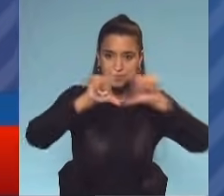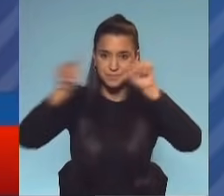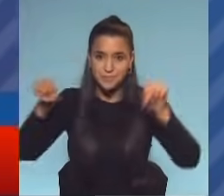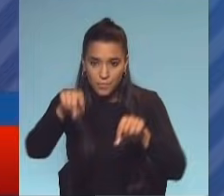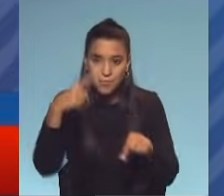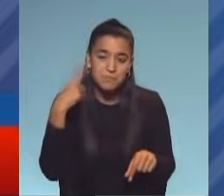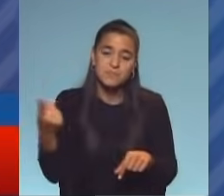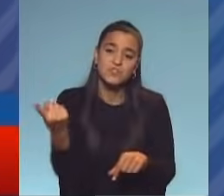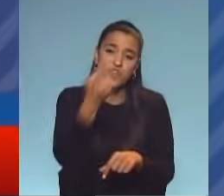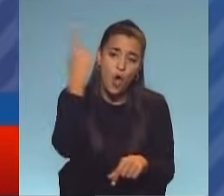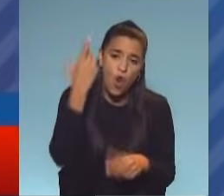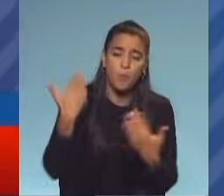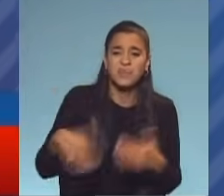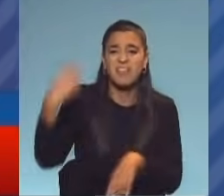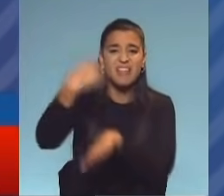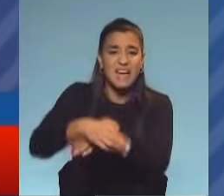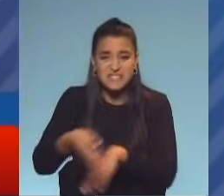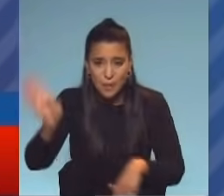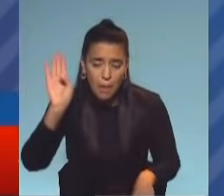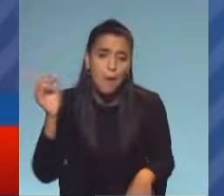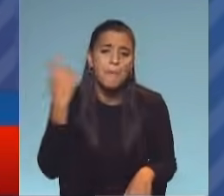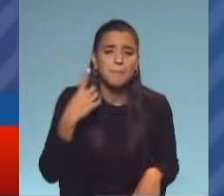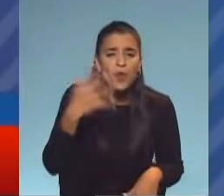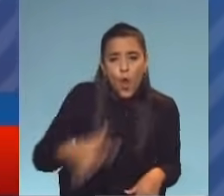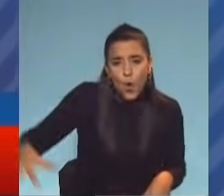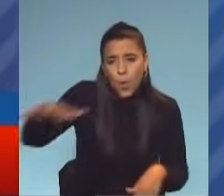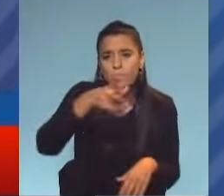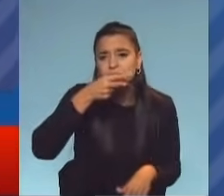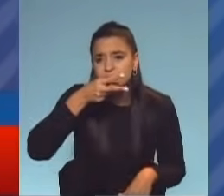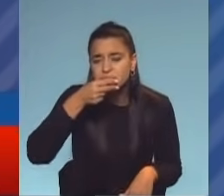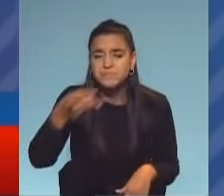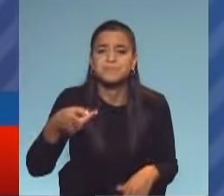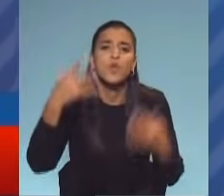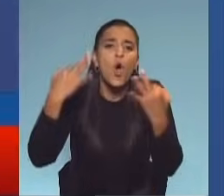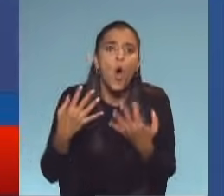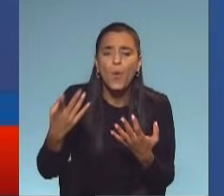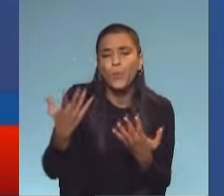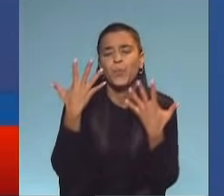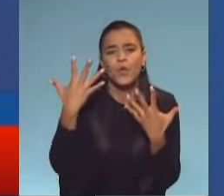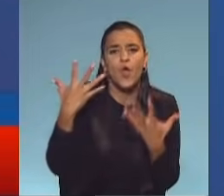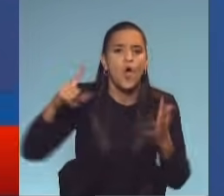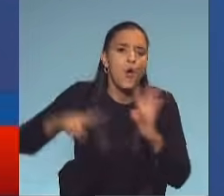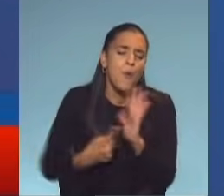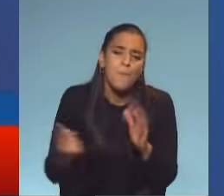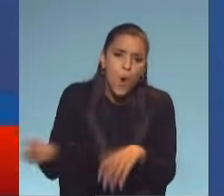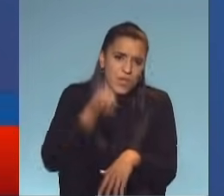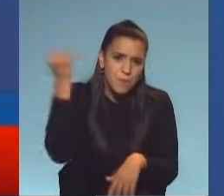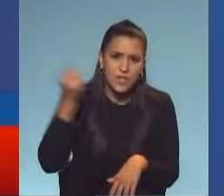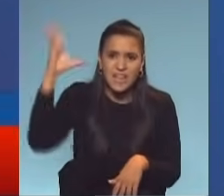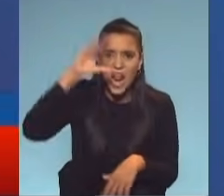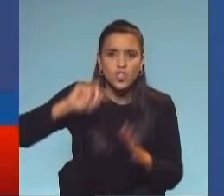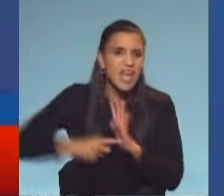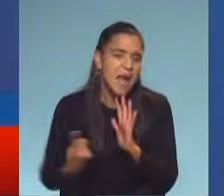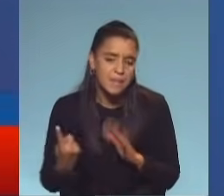ahí desolador, algún taxi que pasa, pero bueno, este lugar que obviamente es un epicentro de la noche porteña, no hay